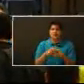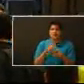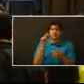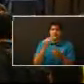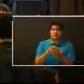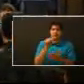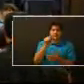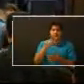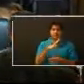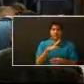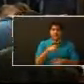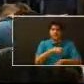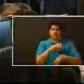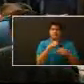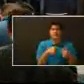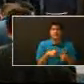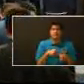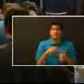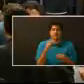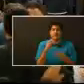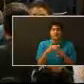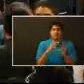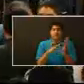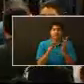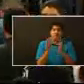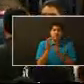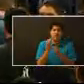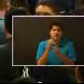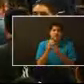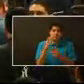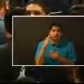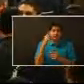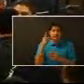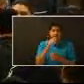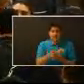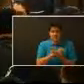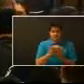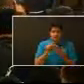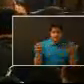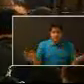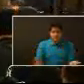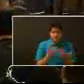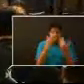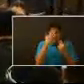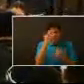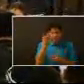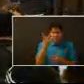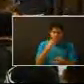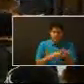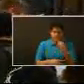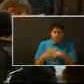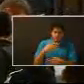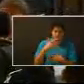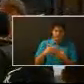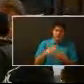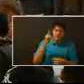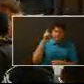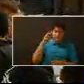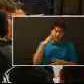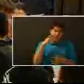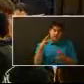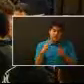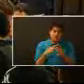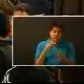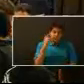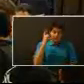corazón. En el nombre de Jesús, Padre Santo, te damos gracias y venimos delante de ti reconociendo,